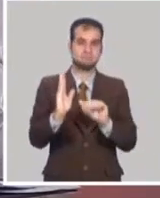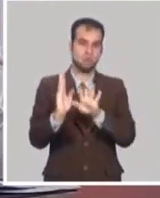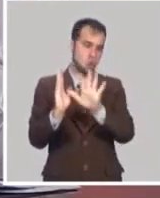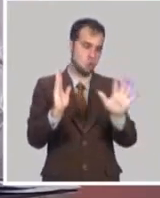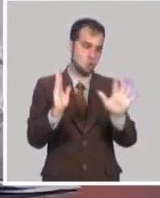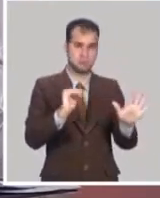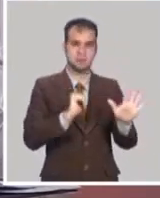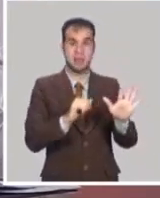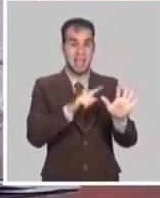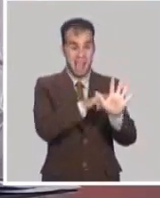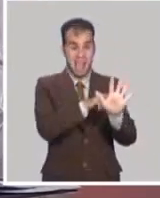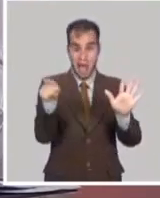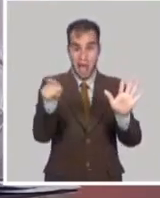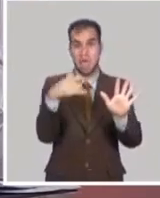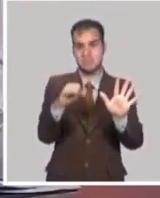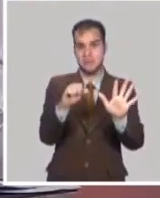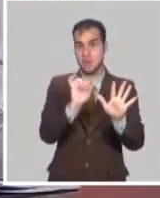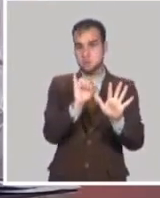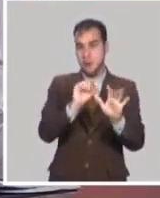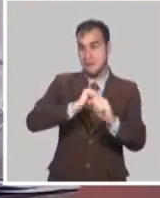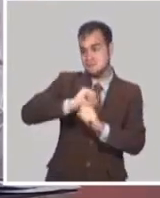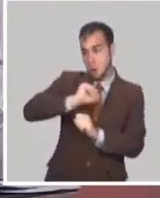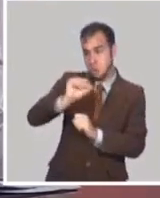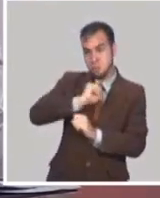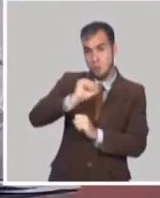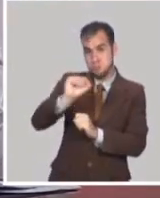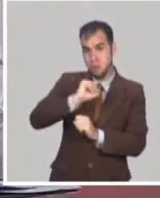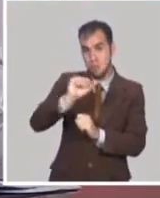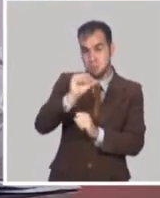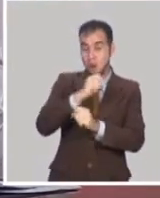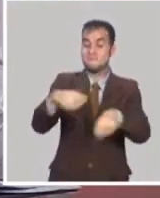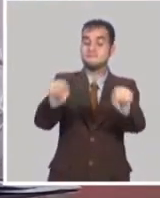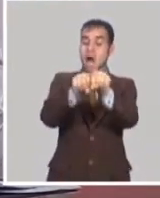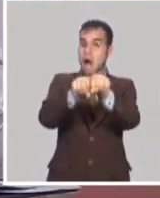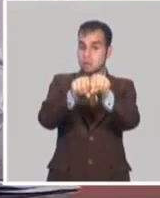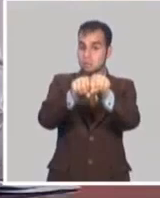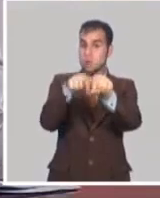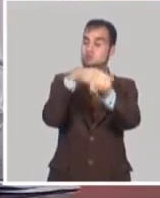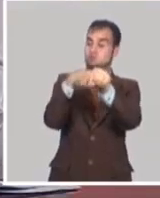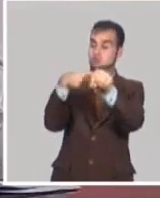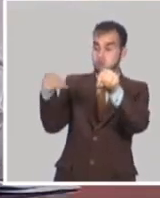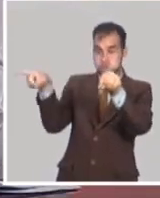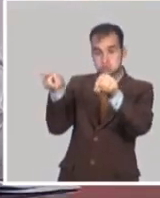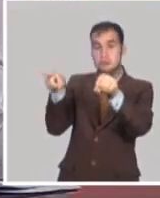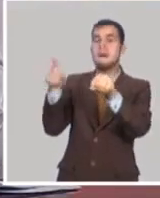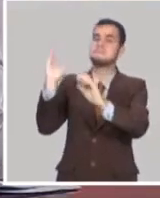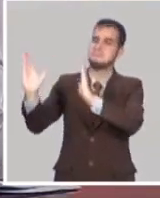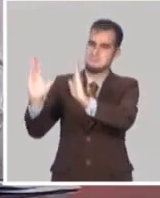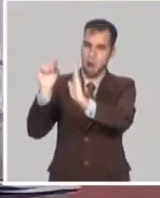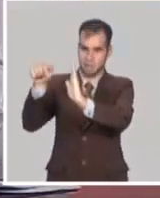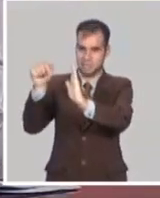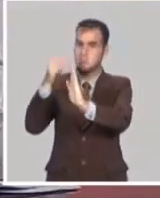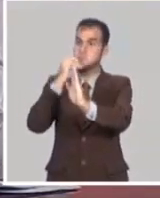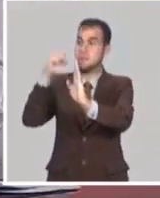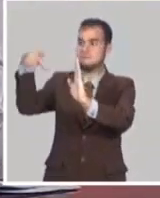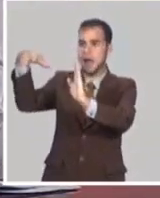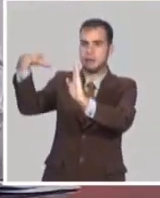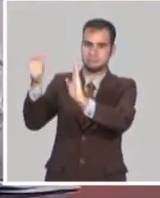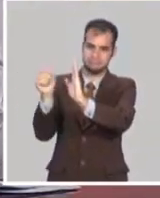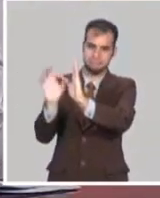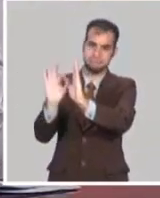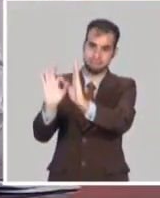que transferir esa energía por las líneas de transmisión desde el centro oriente hacia el